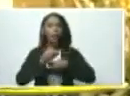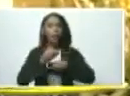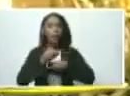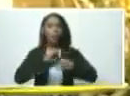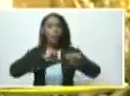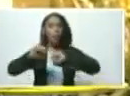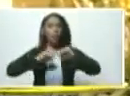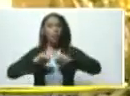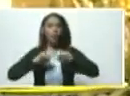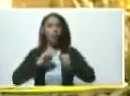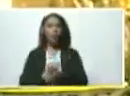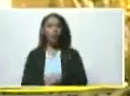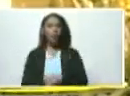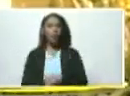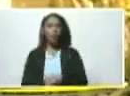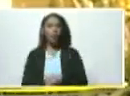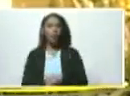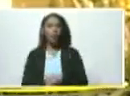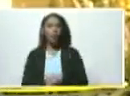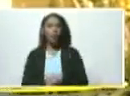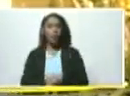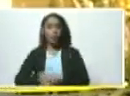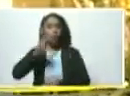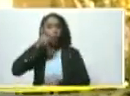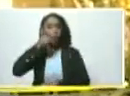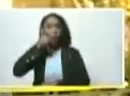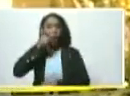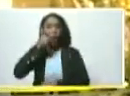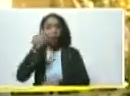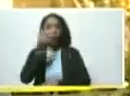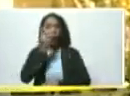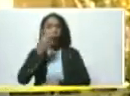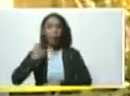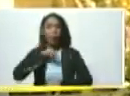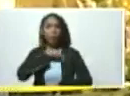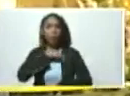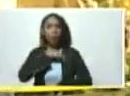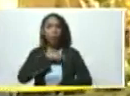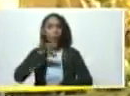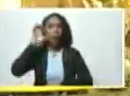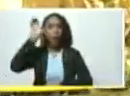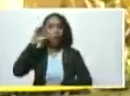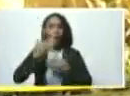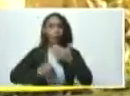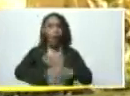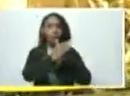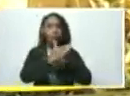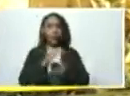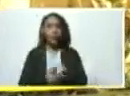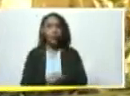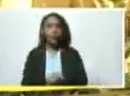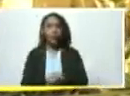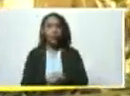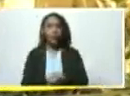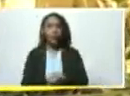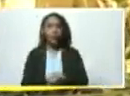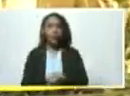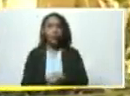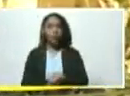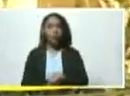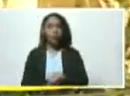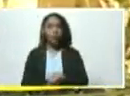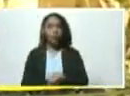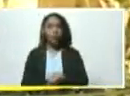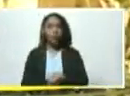accionar la seguridad alimentaria de nuestro país, y que ha ido avanzando y consolidándose en todos